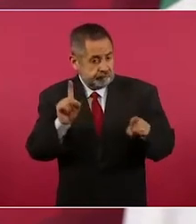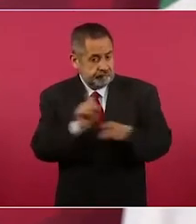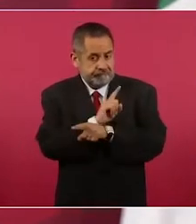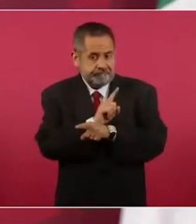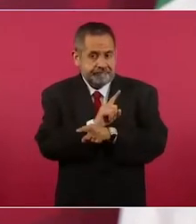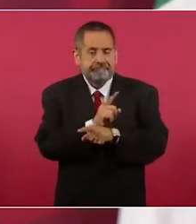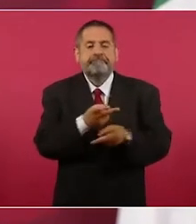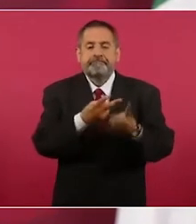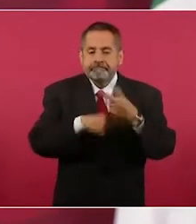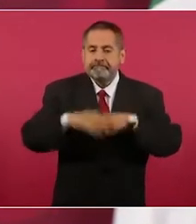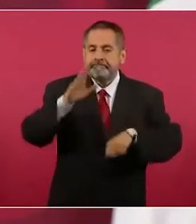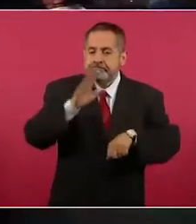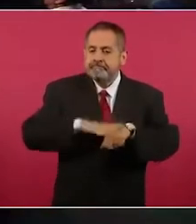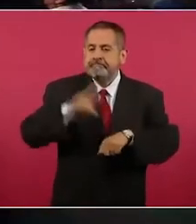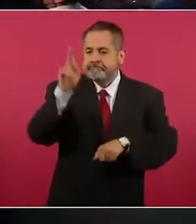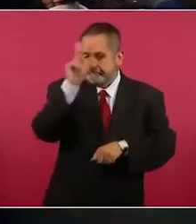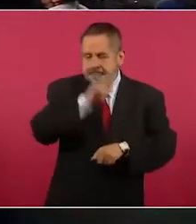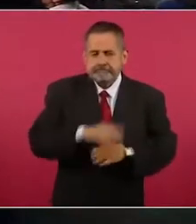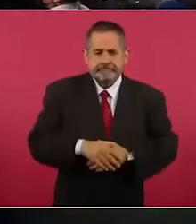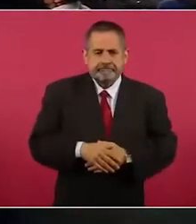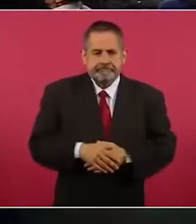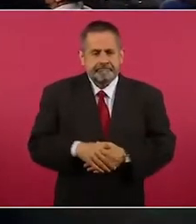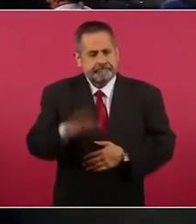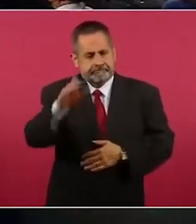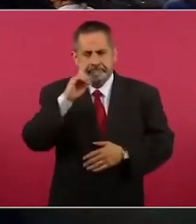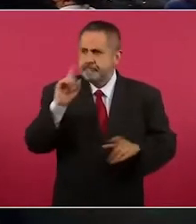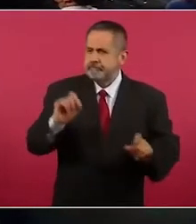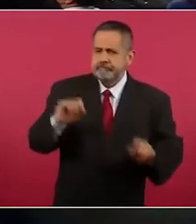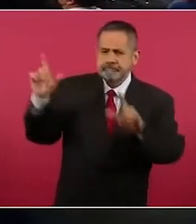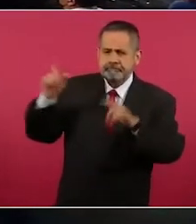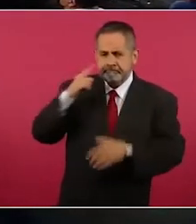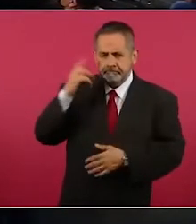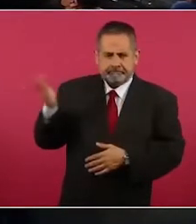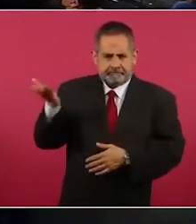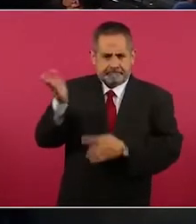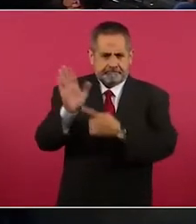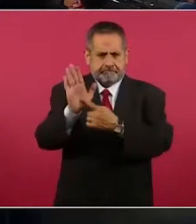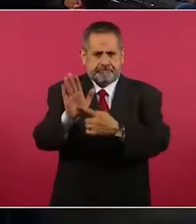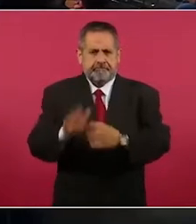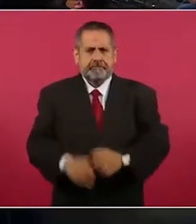No sé si podemos poner el mensaje.